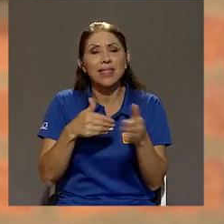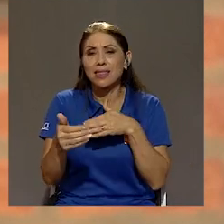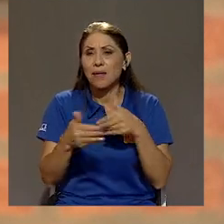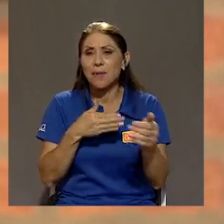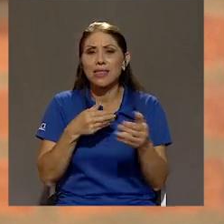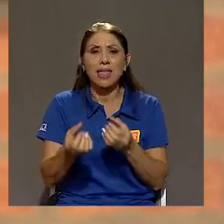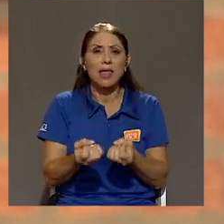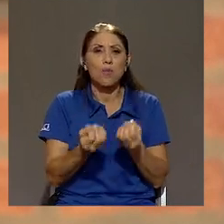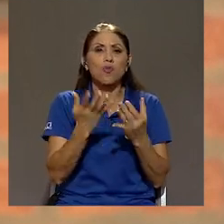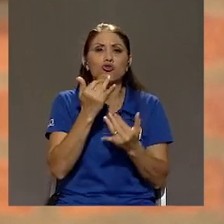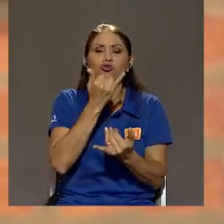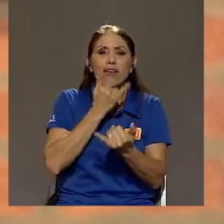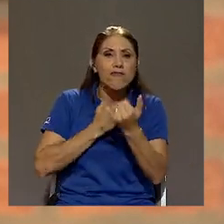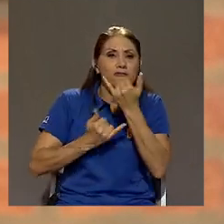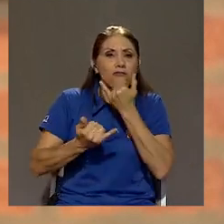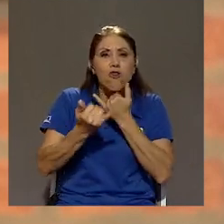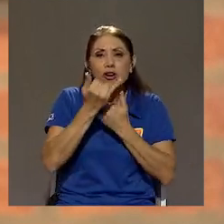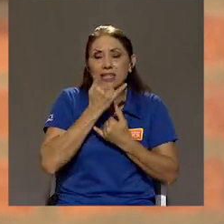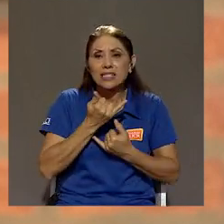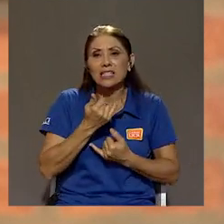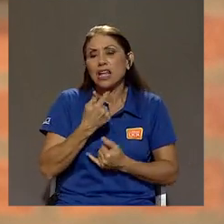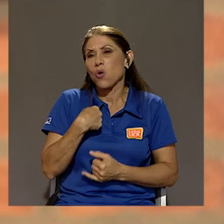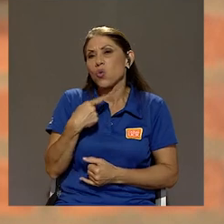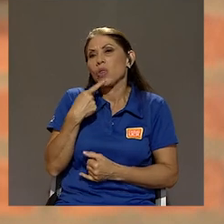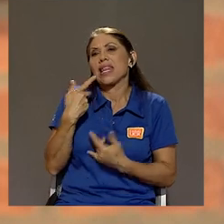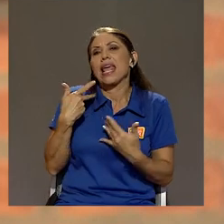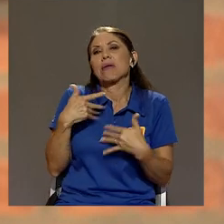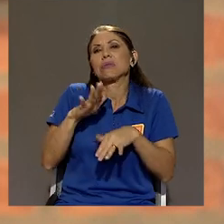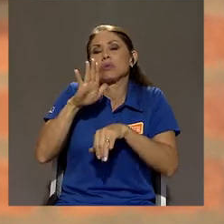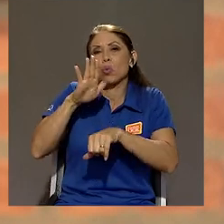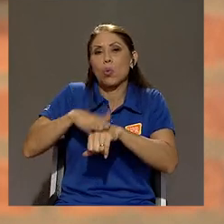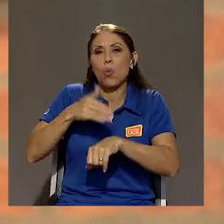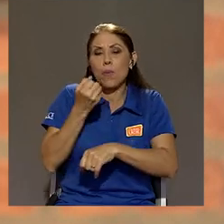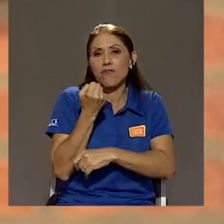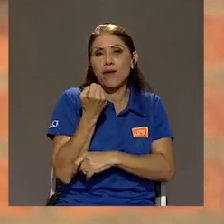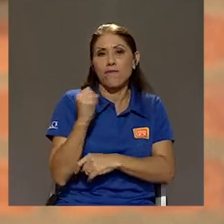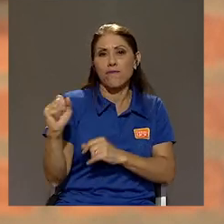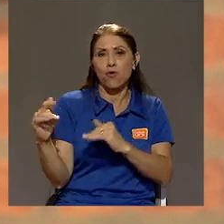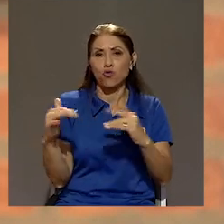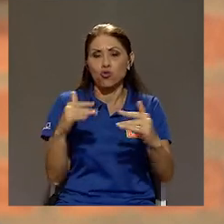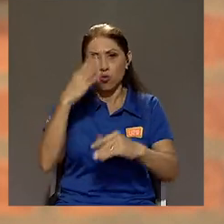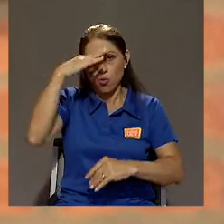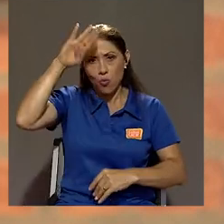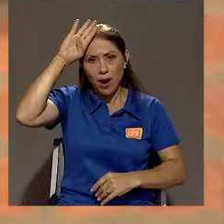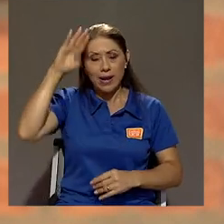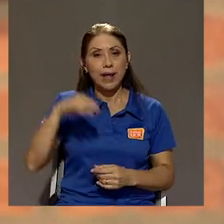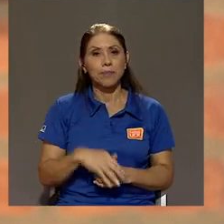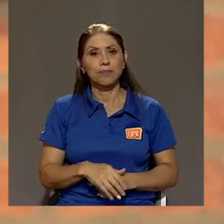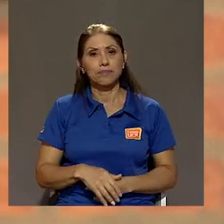errores que uno podría imputarle a la Revolución Cubana. Ahora que decías